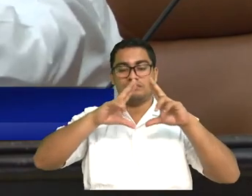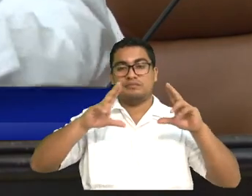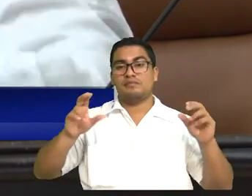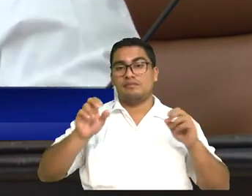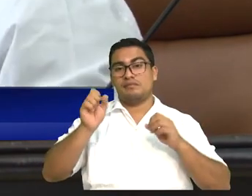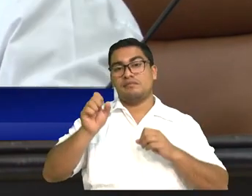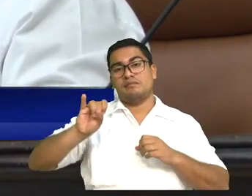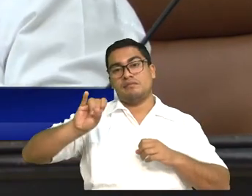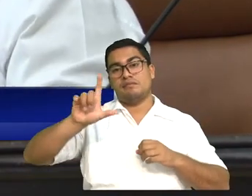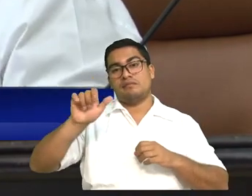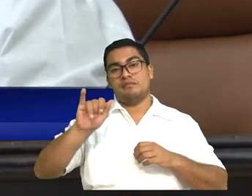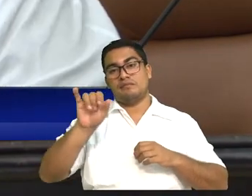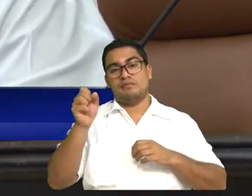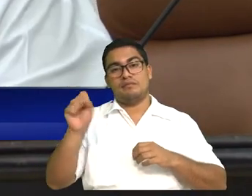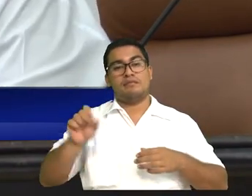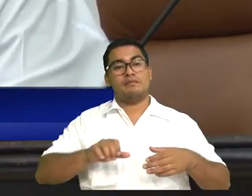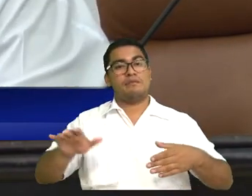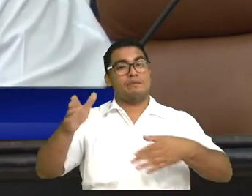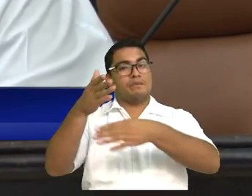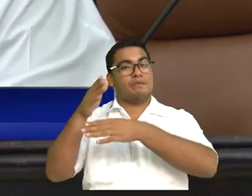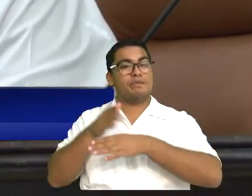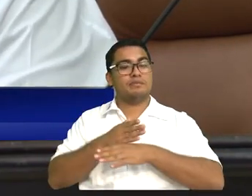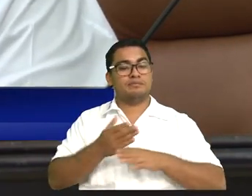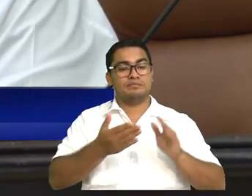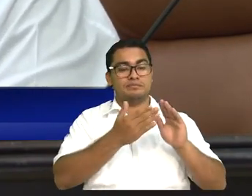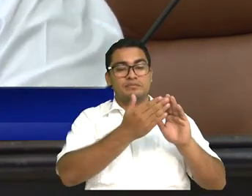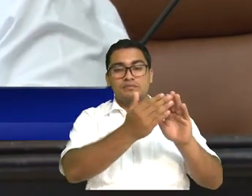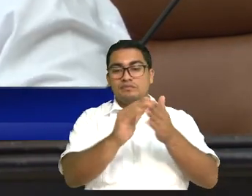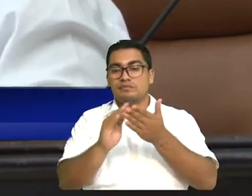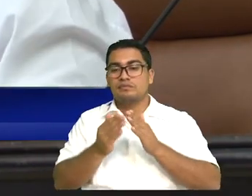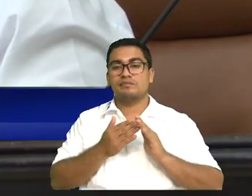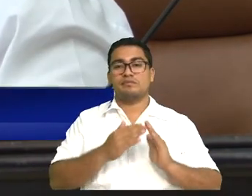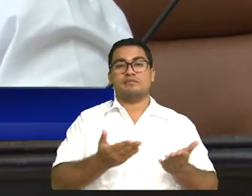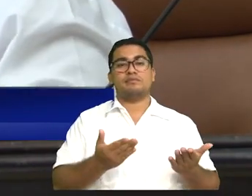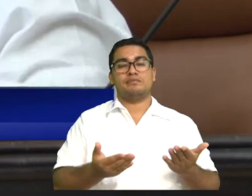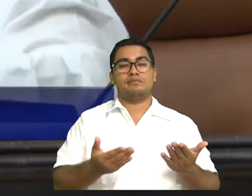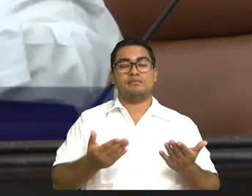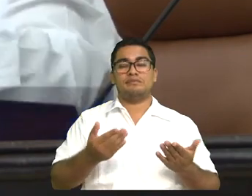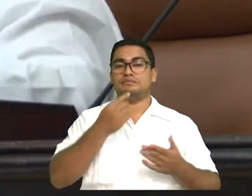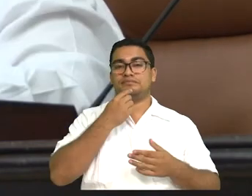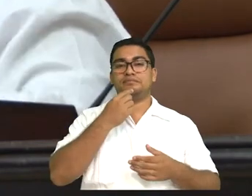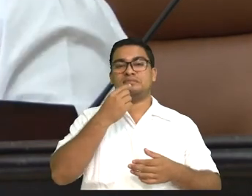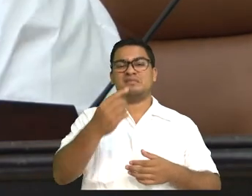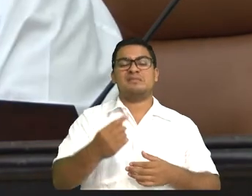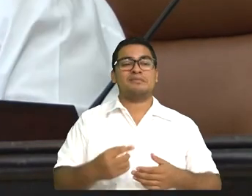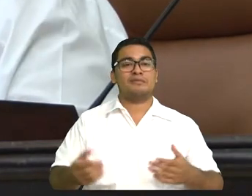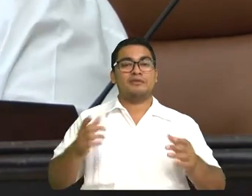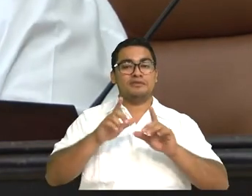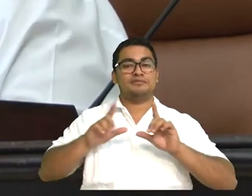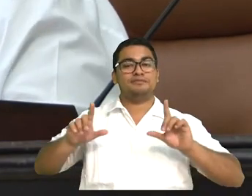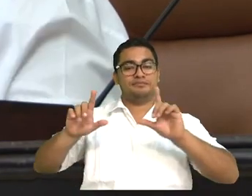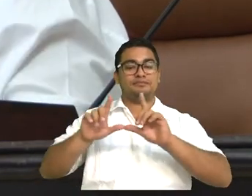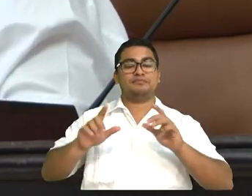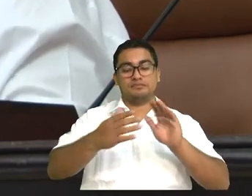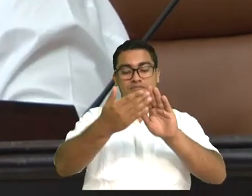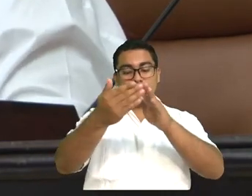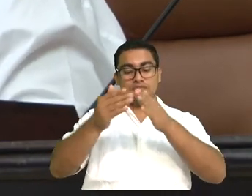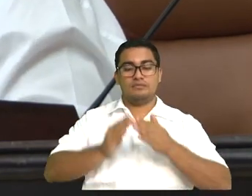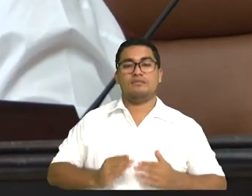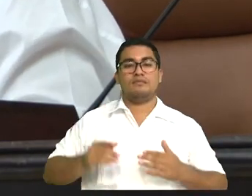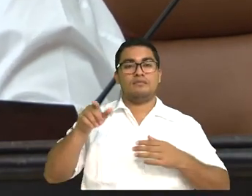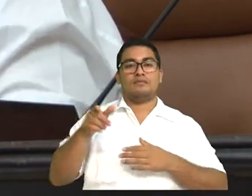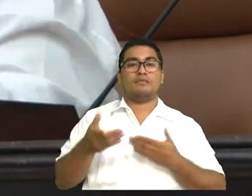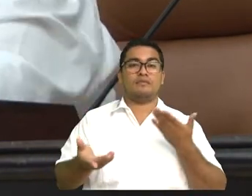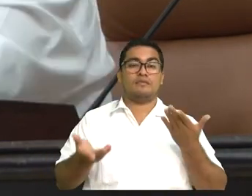y en cada municipio están los sectores? Y los sectores son áreas geográficas donde hay